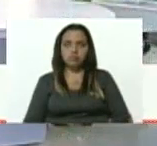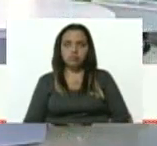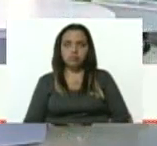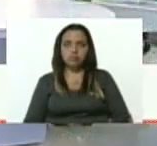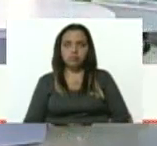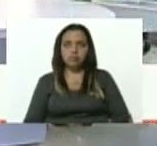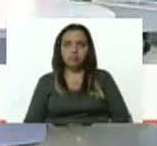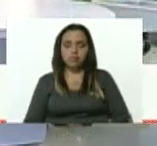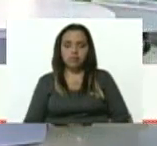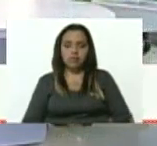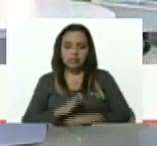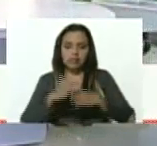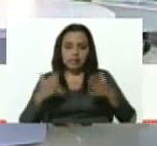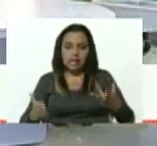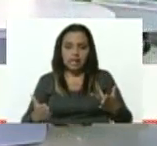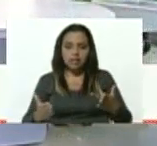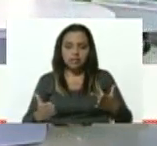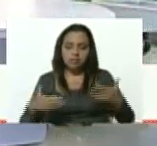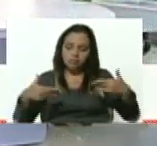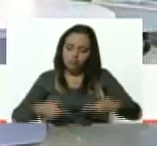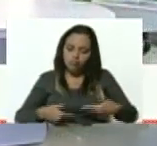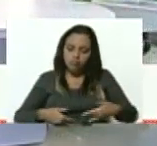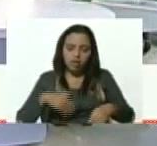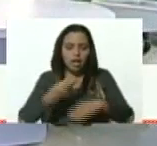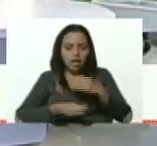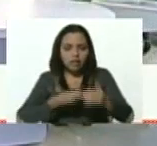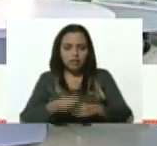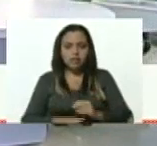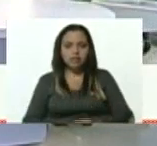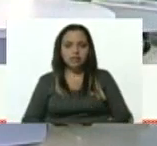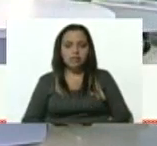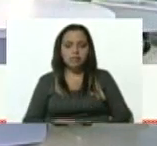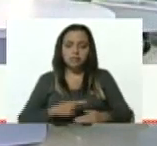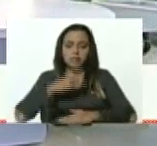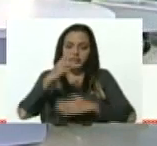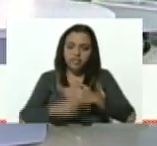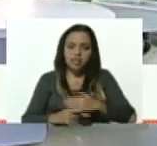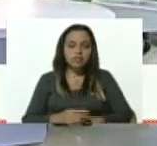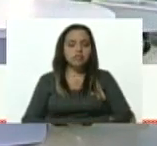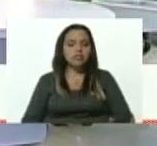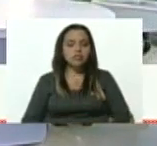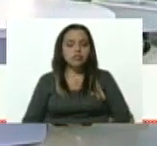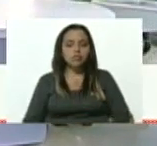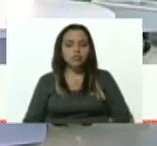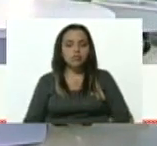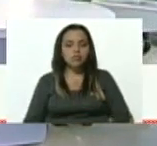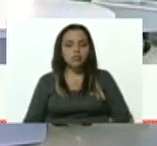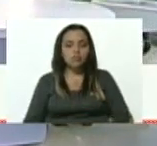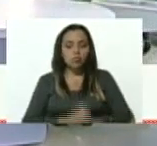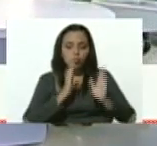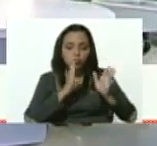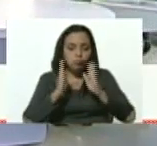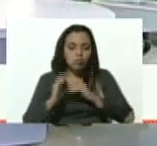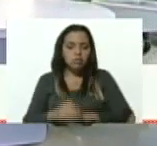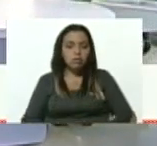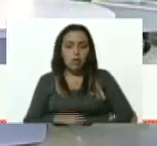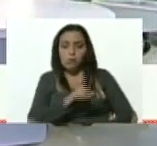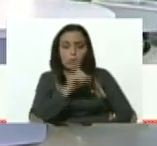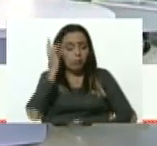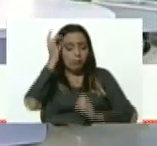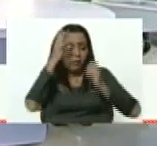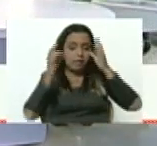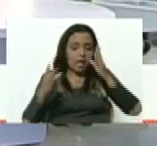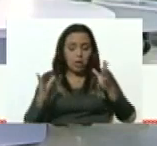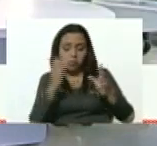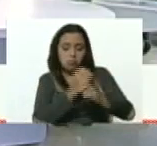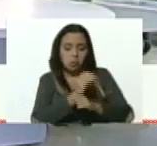el enorme esfuerzo logístico, de planificación. Esto no viene de improvisación, de la noche